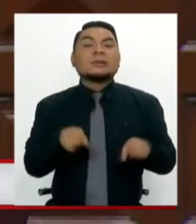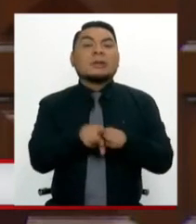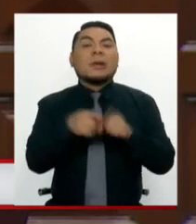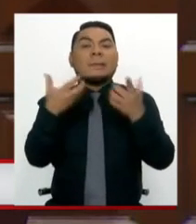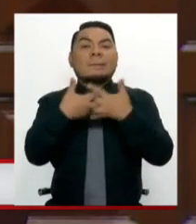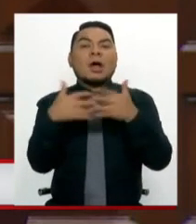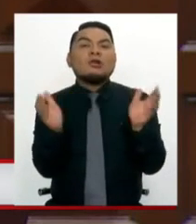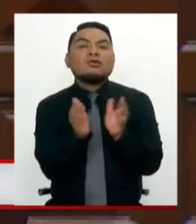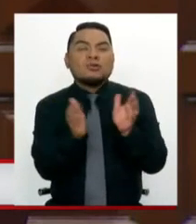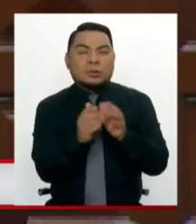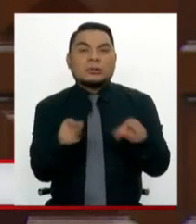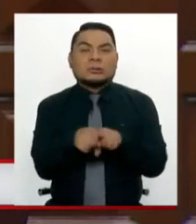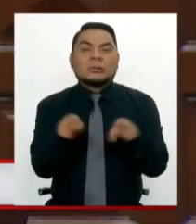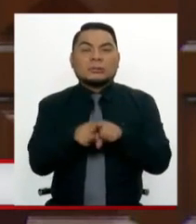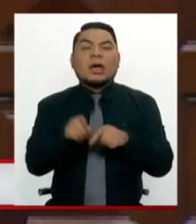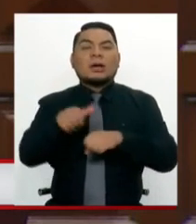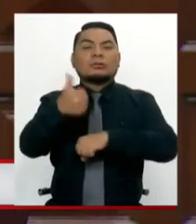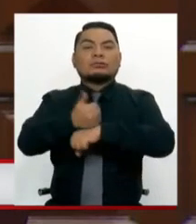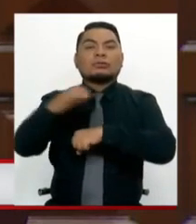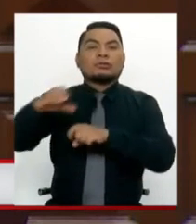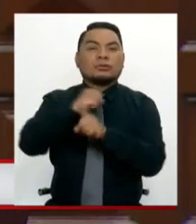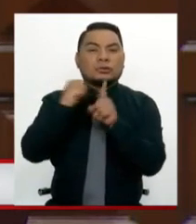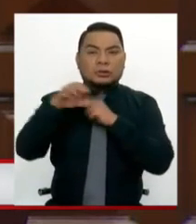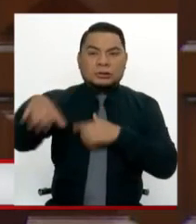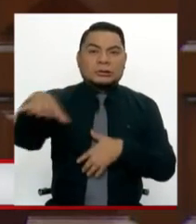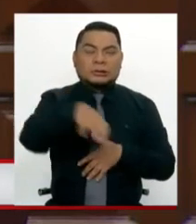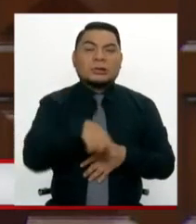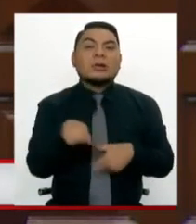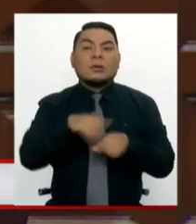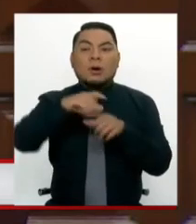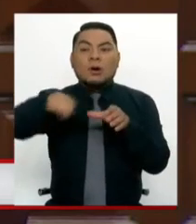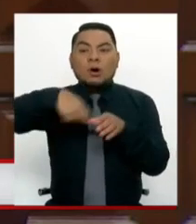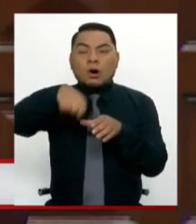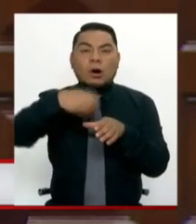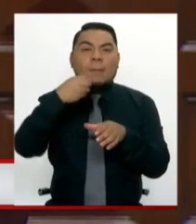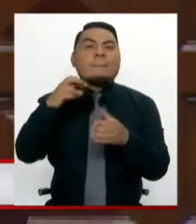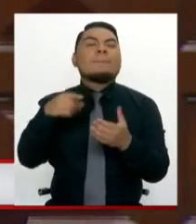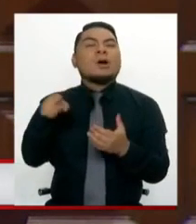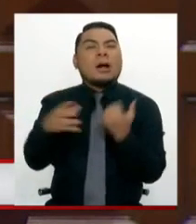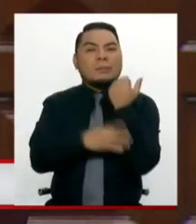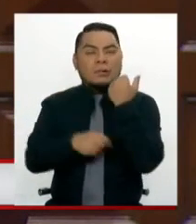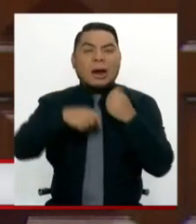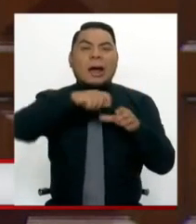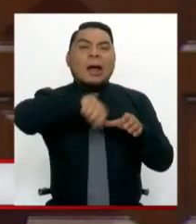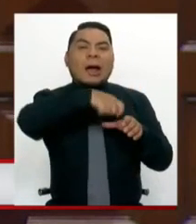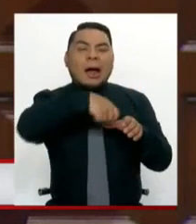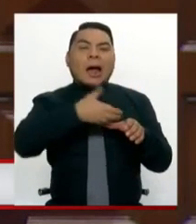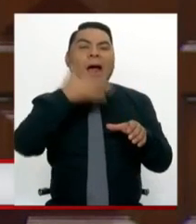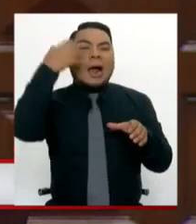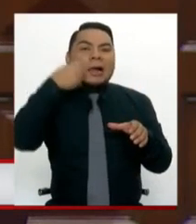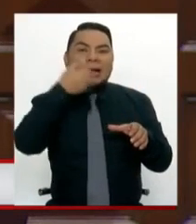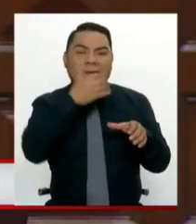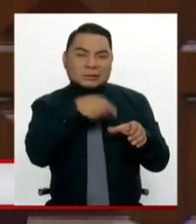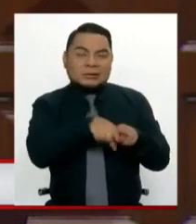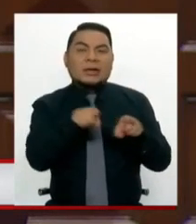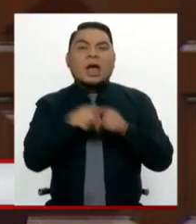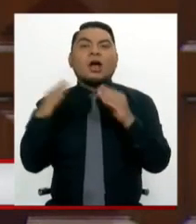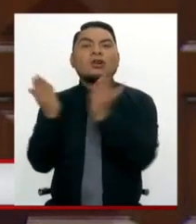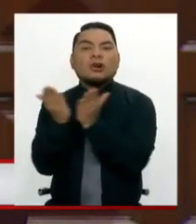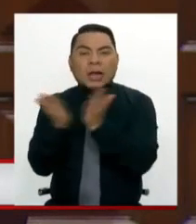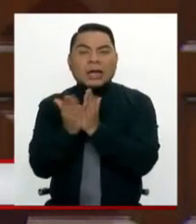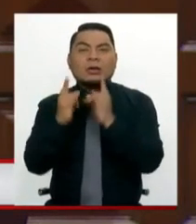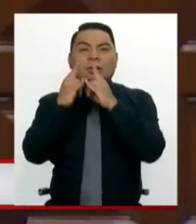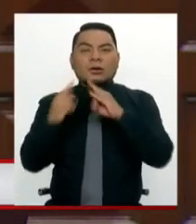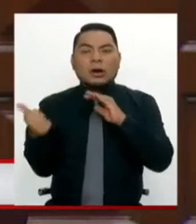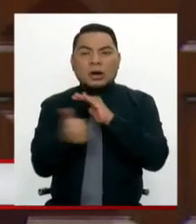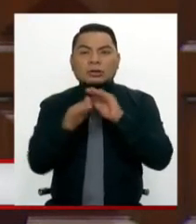comercios e instituciones sociales, como comedores populares, vasos de leche, albergues, colegios, entre